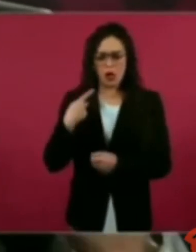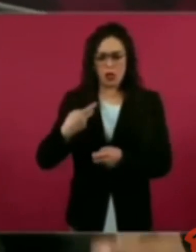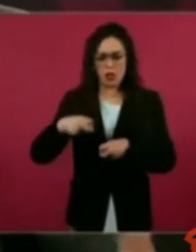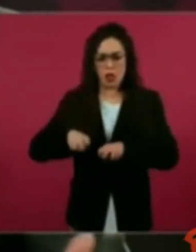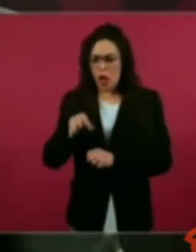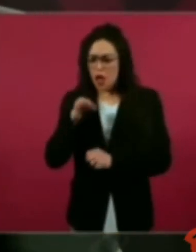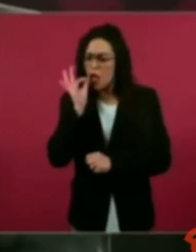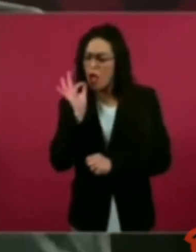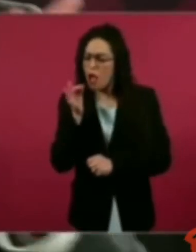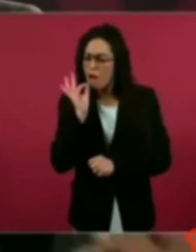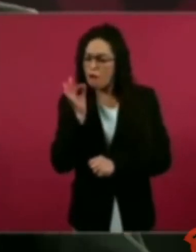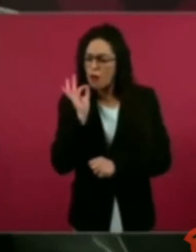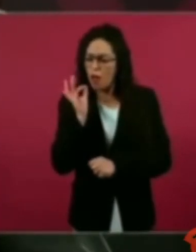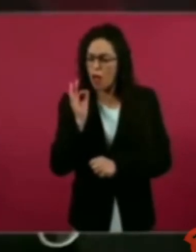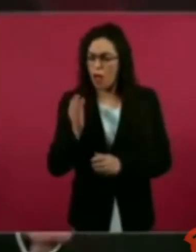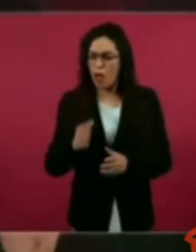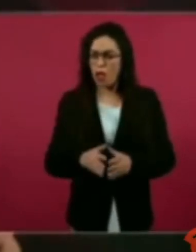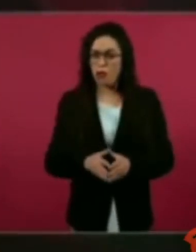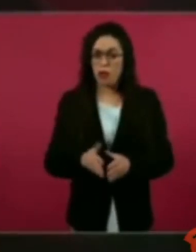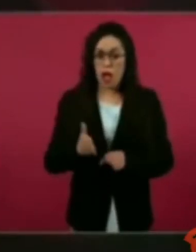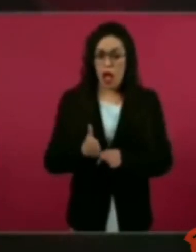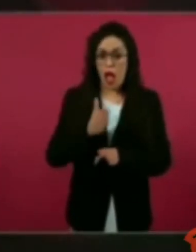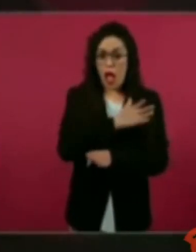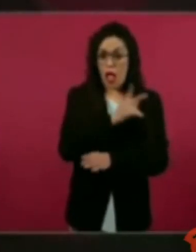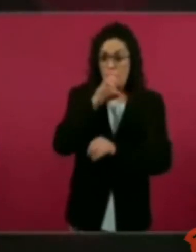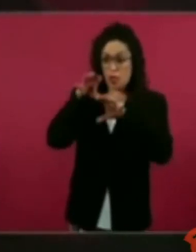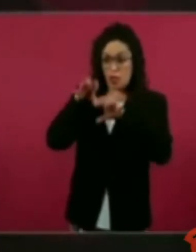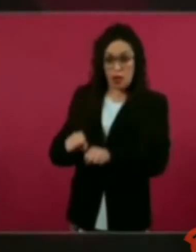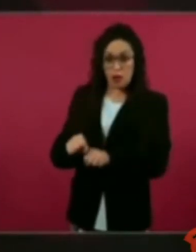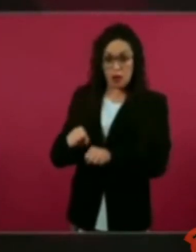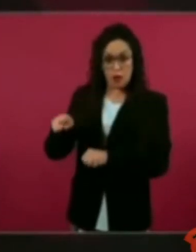todo. Eso antes de que lo detuvieran.